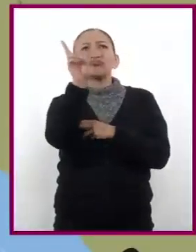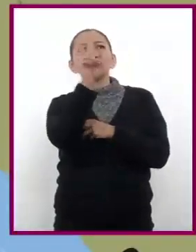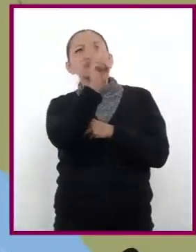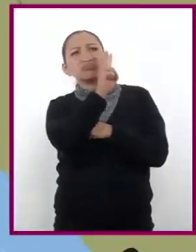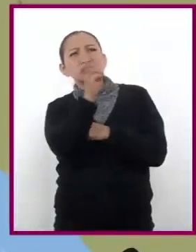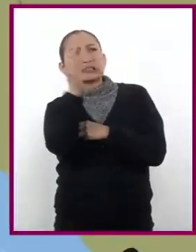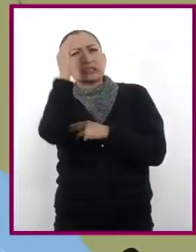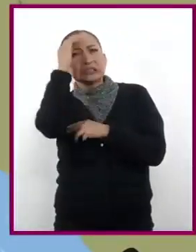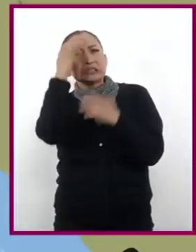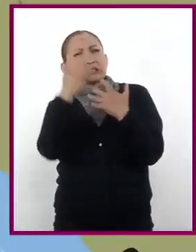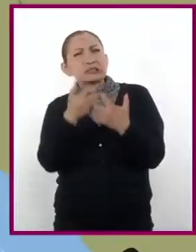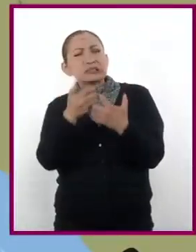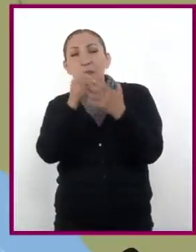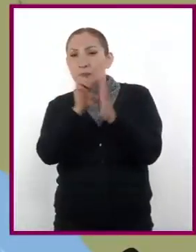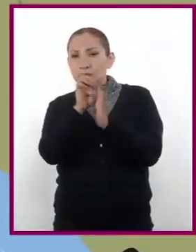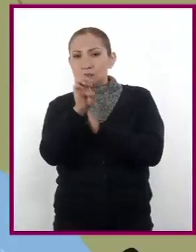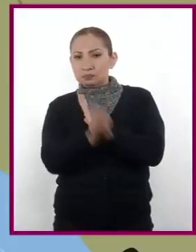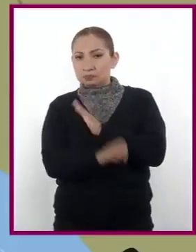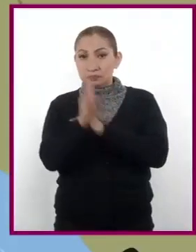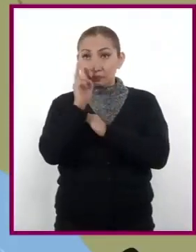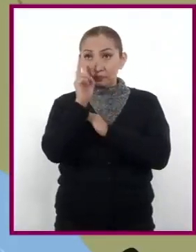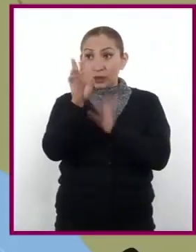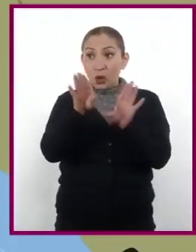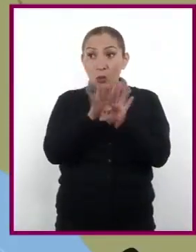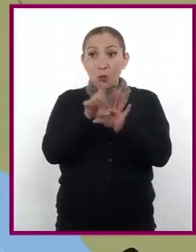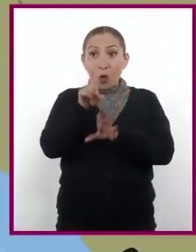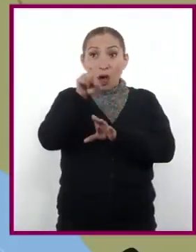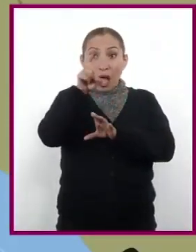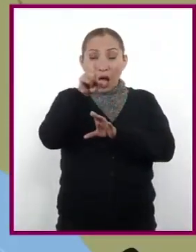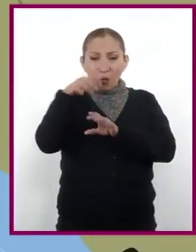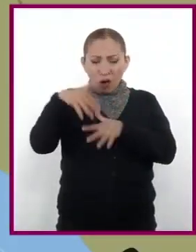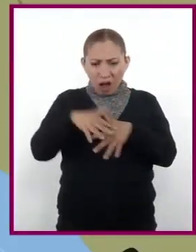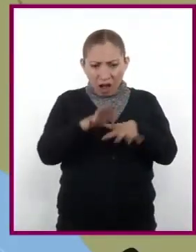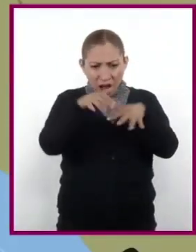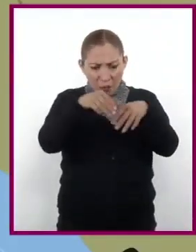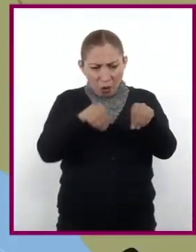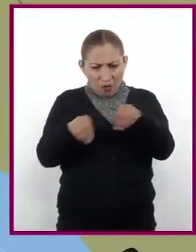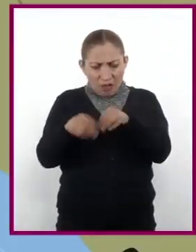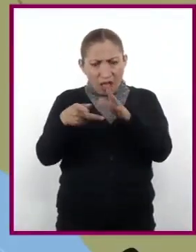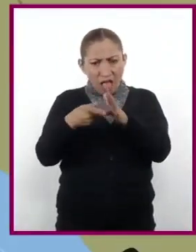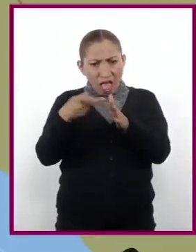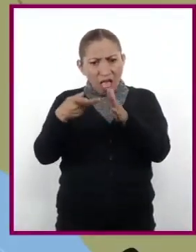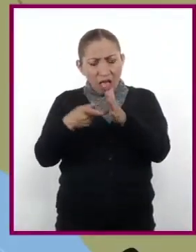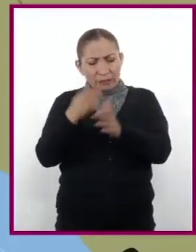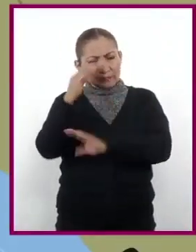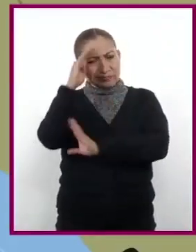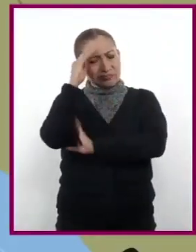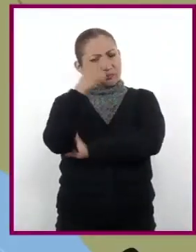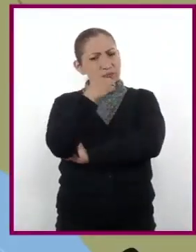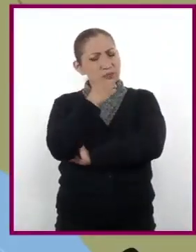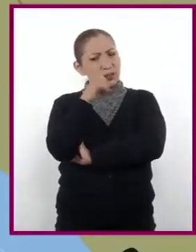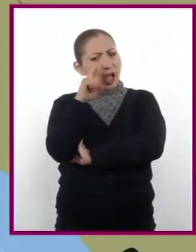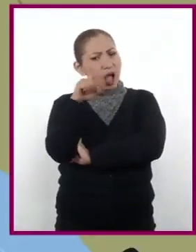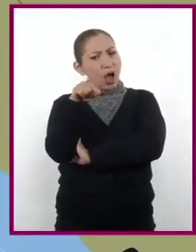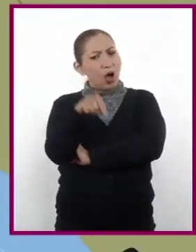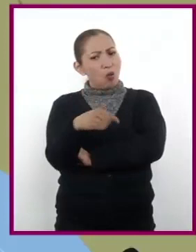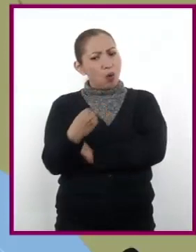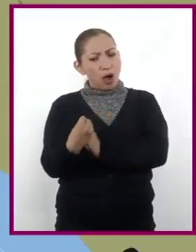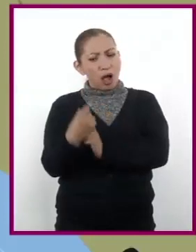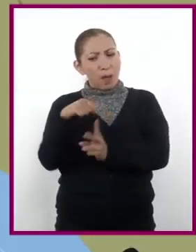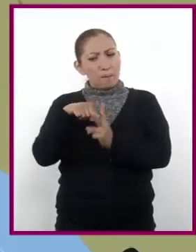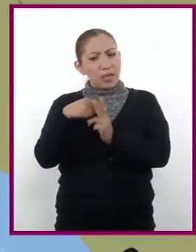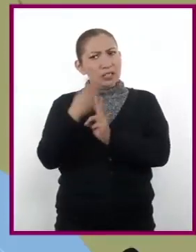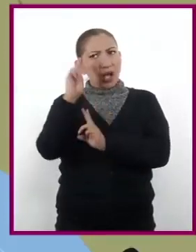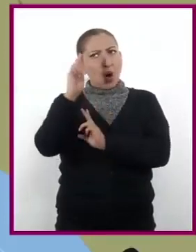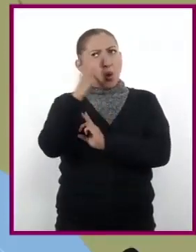y el razonamiento. Por ejemplo, veía cómo el agua siempre estaba en movimiento, así que pensó que era el agua la que le dio origen